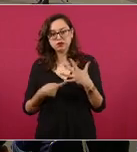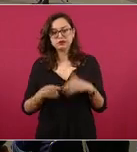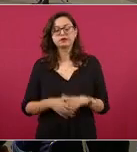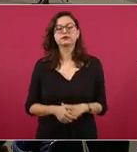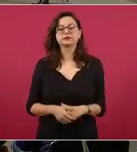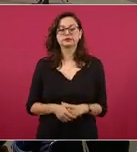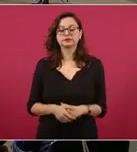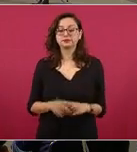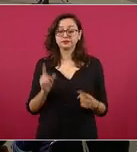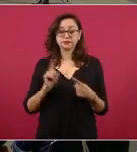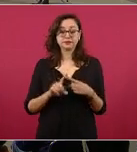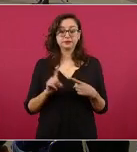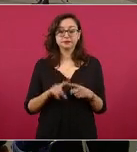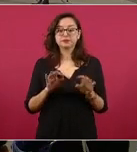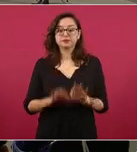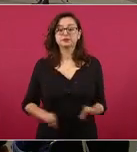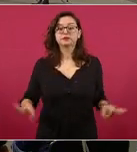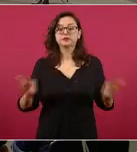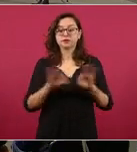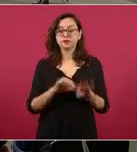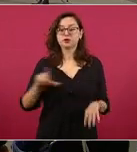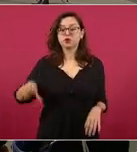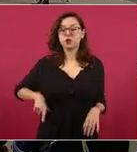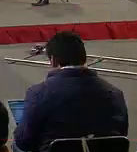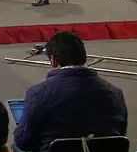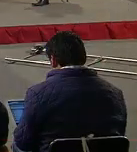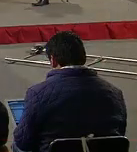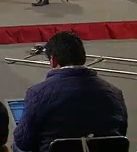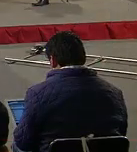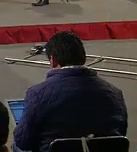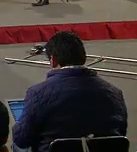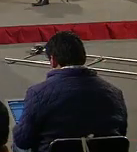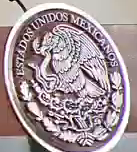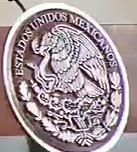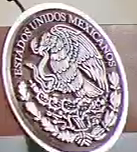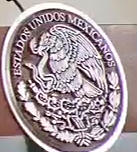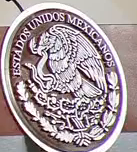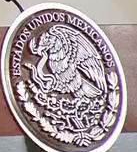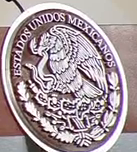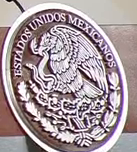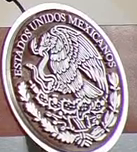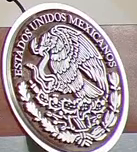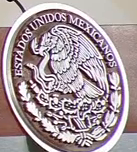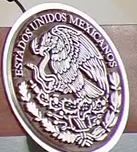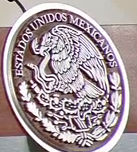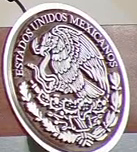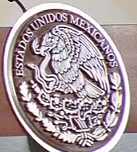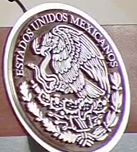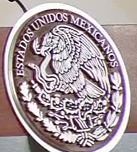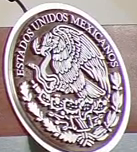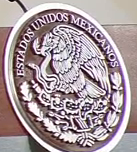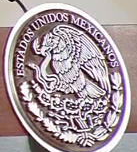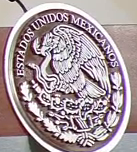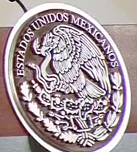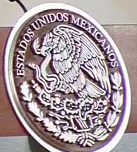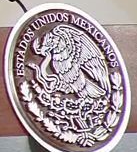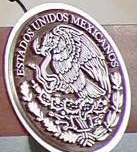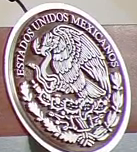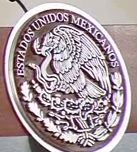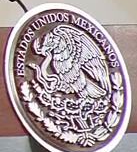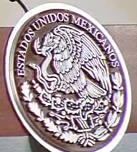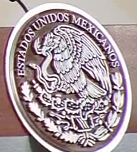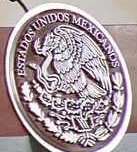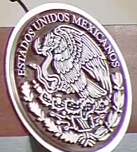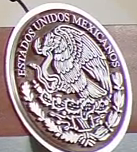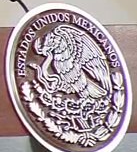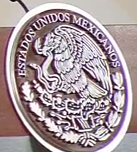la principal virtud de un servidor público debe ser la honestidad. Y en eso nos hemos orientado para fortalecer con esa mística